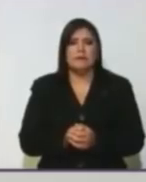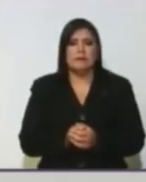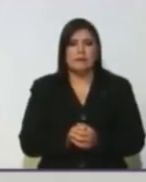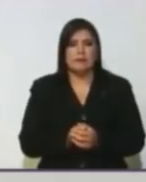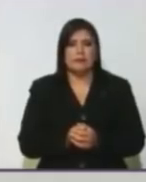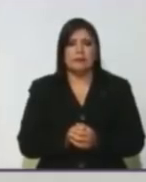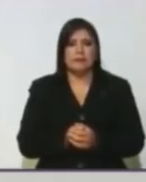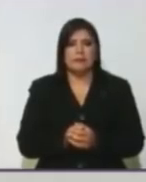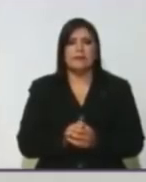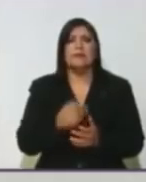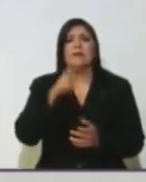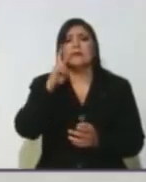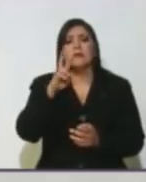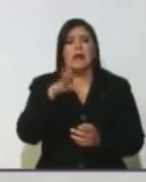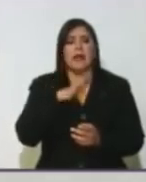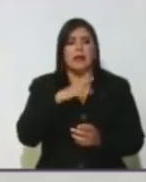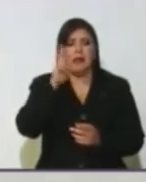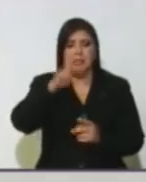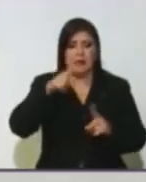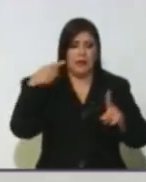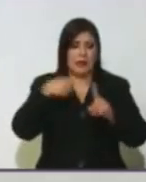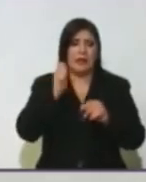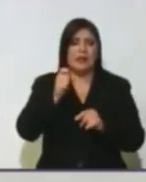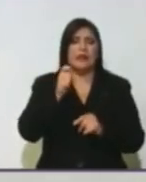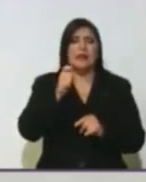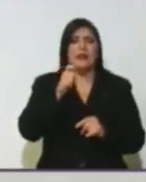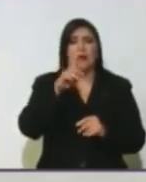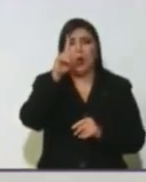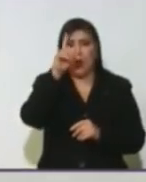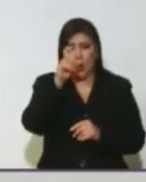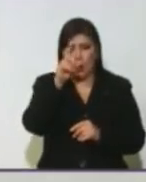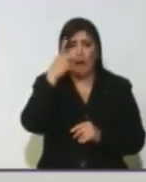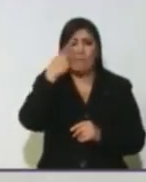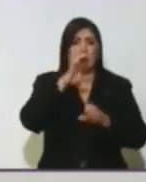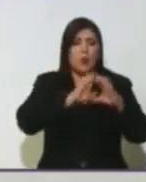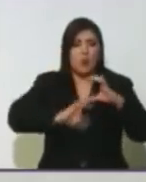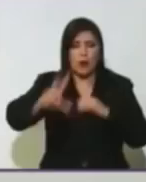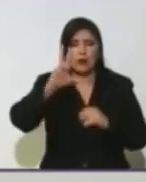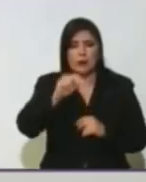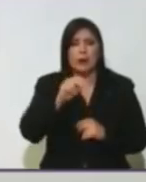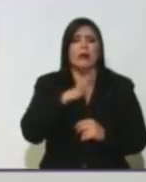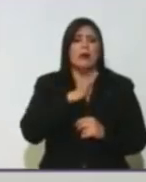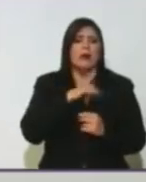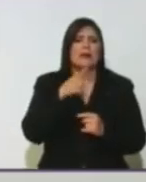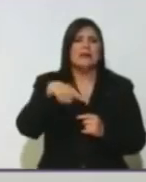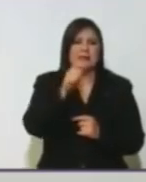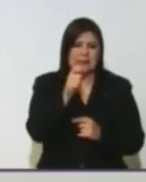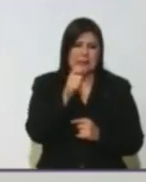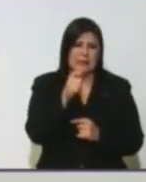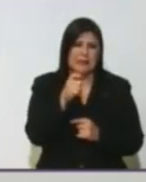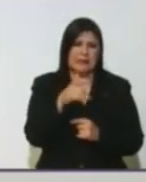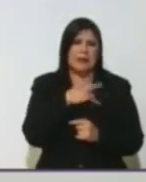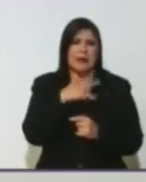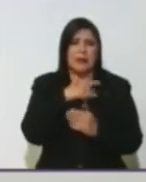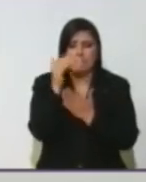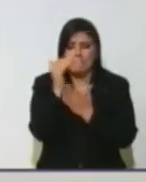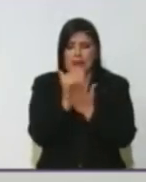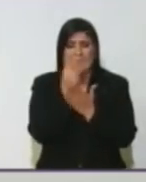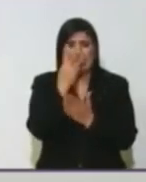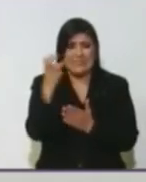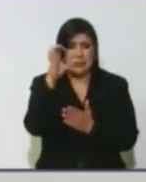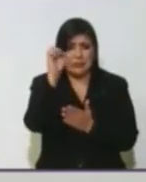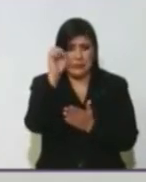marco rascón dios del agua pero no leen tuba estamos de acuerdo como reducidas de 360 litros a